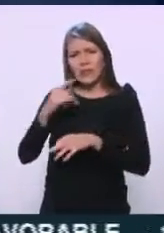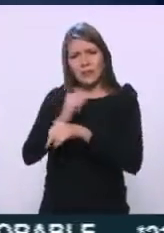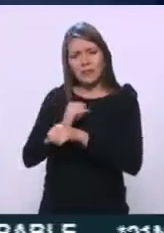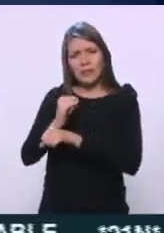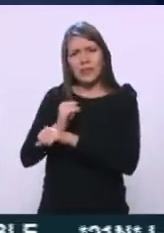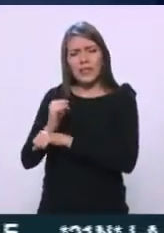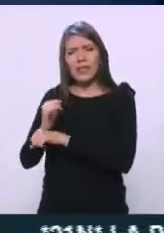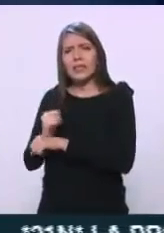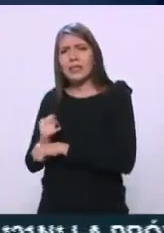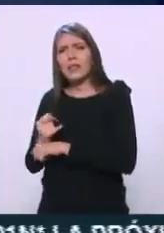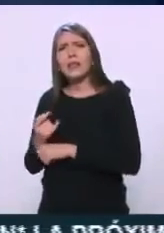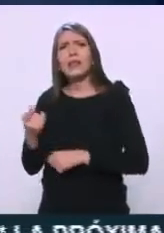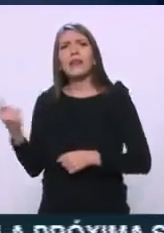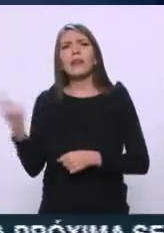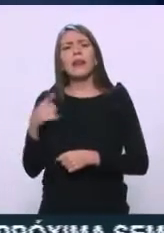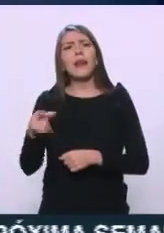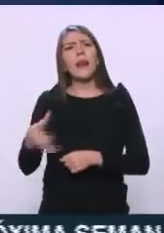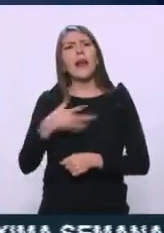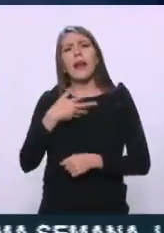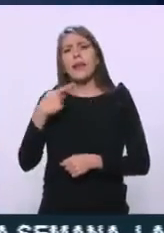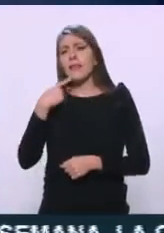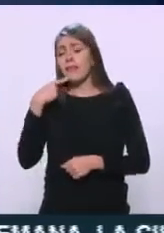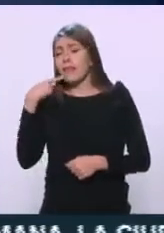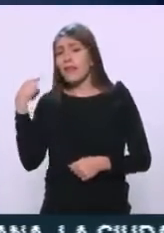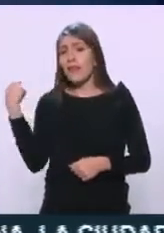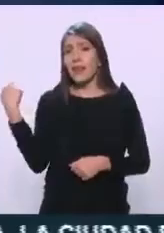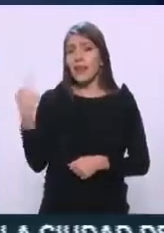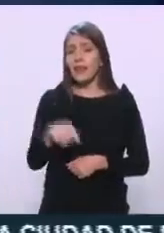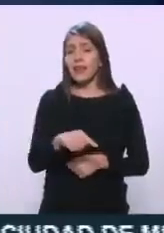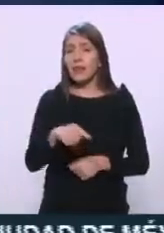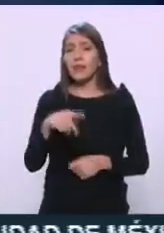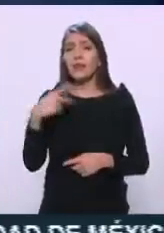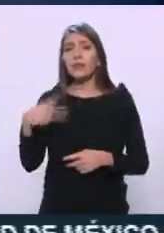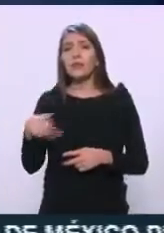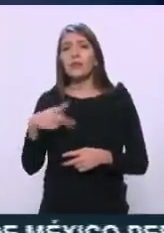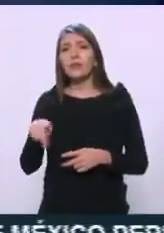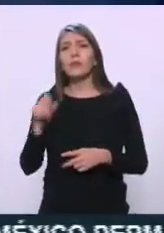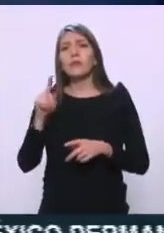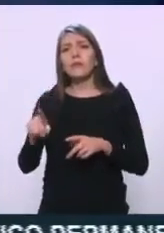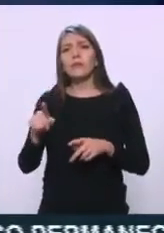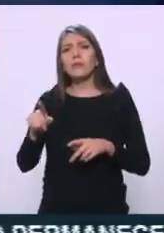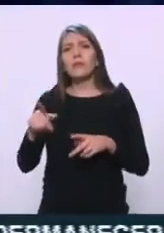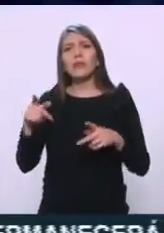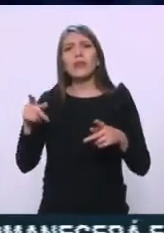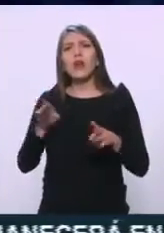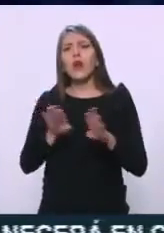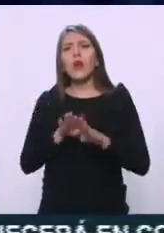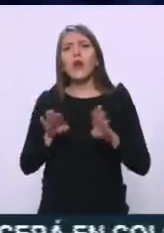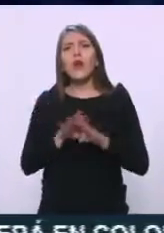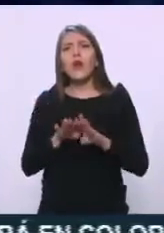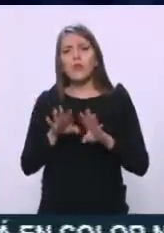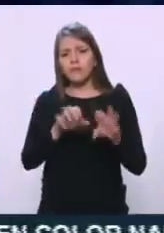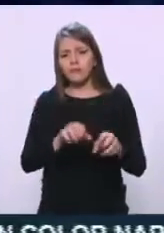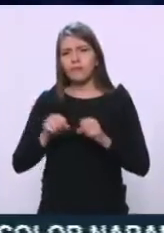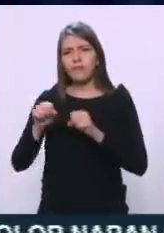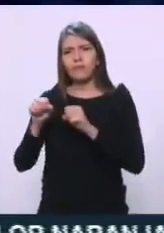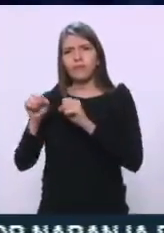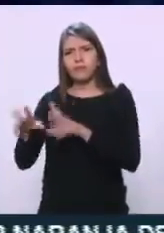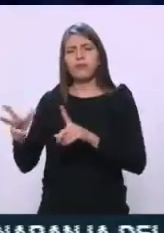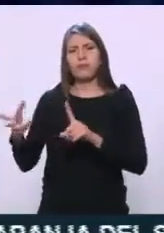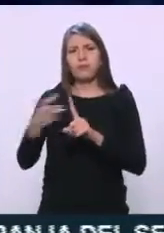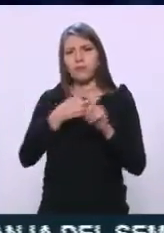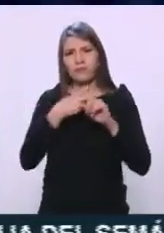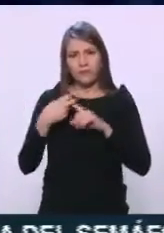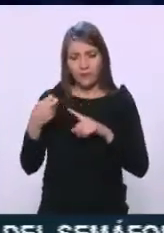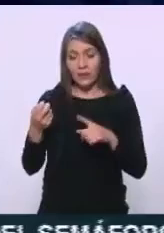se reconoce como un delito principal a perseguir el asunto de la desaparición forzada, Juan. Y al mencionar esto